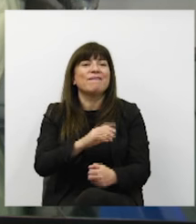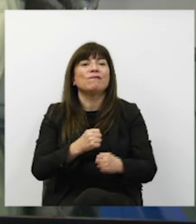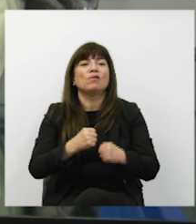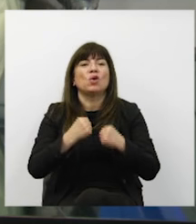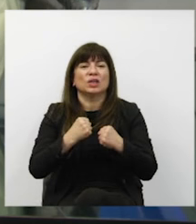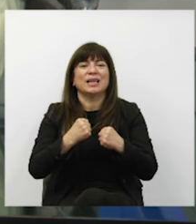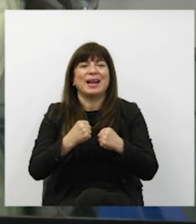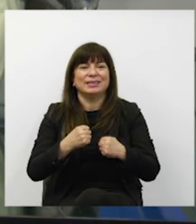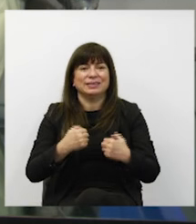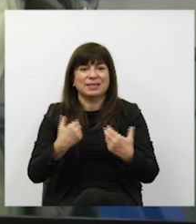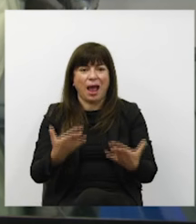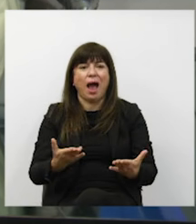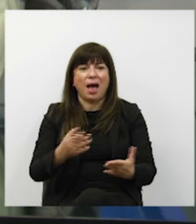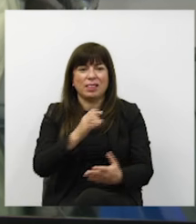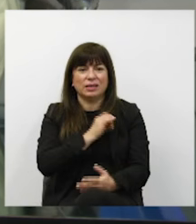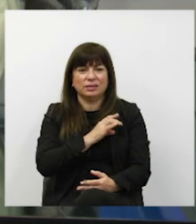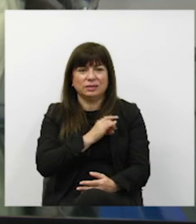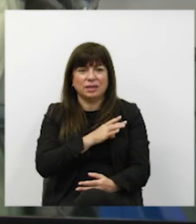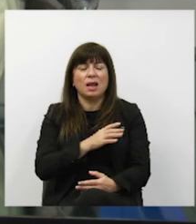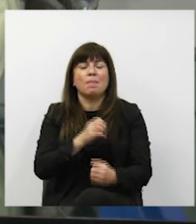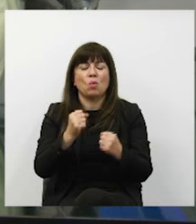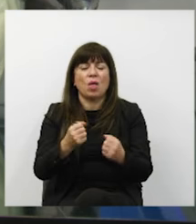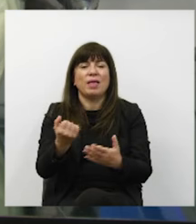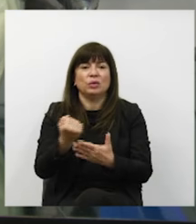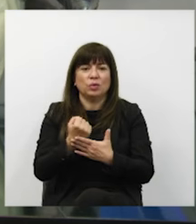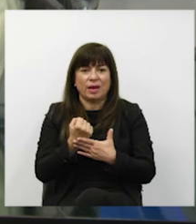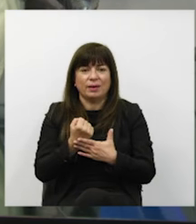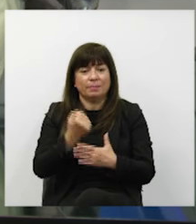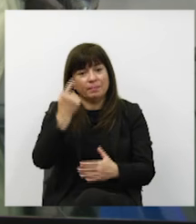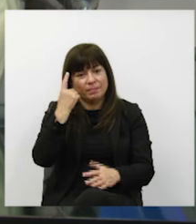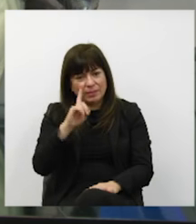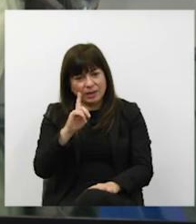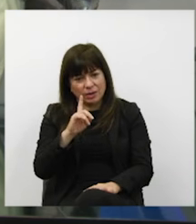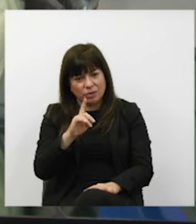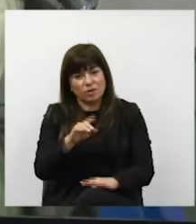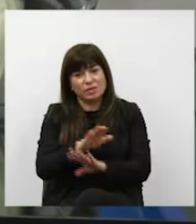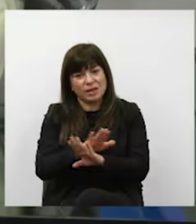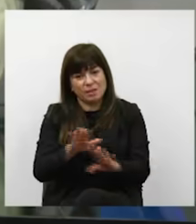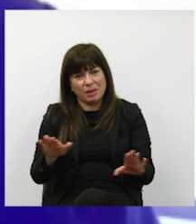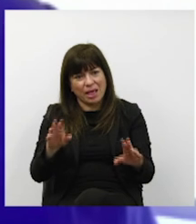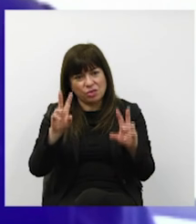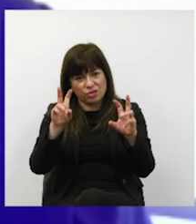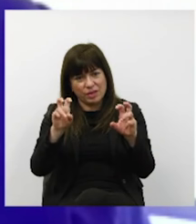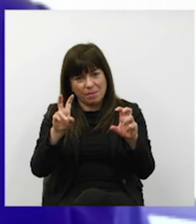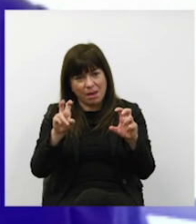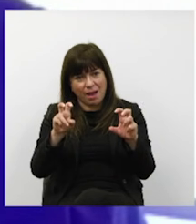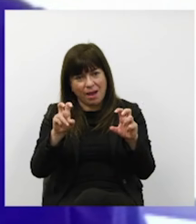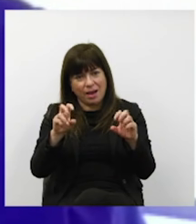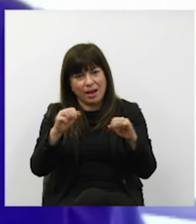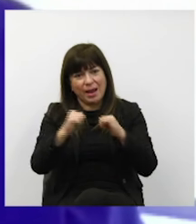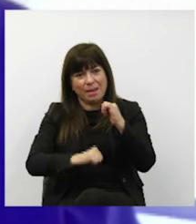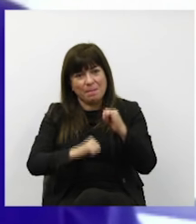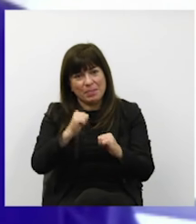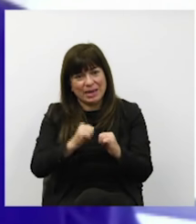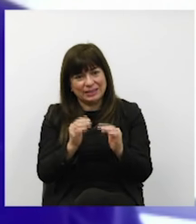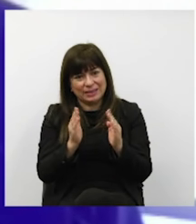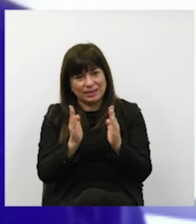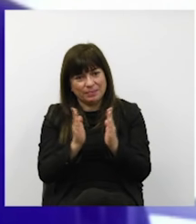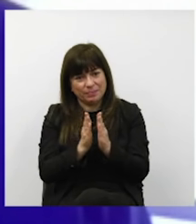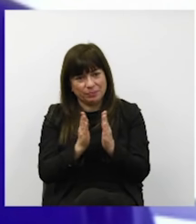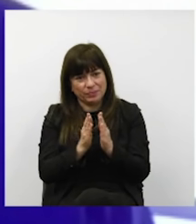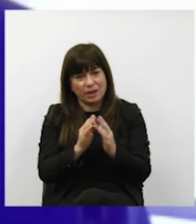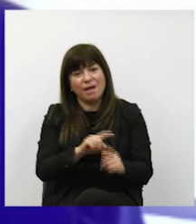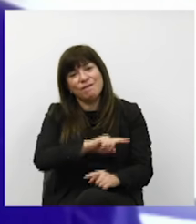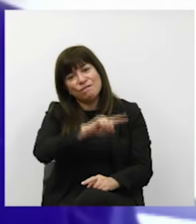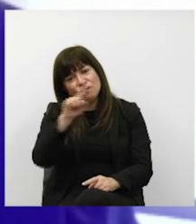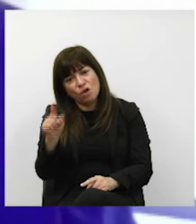macro de Chile nos puede ayudar. No obstante, terminando con el tema de las pymes, y vuelvo a mi obsesión de economía